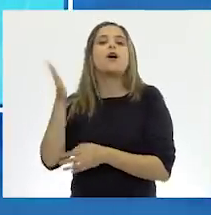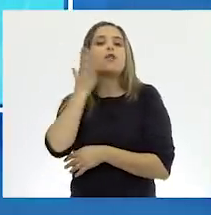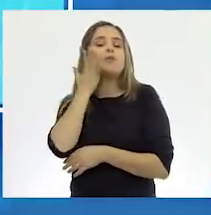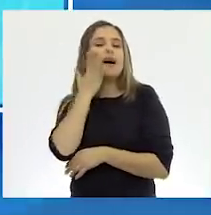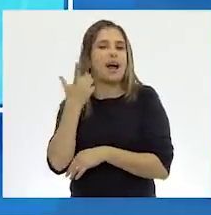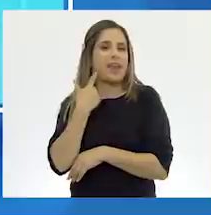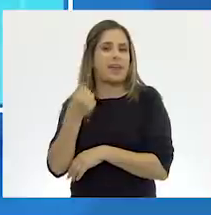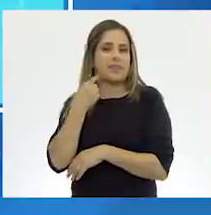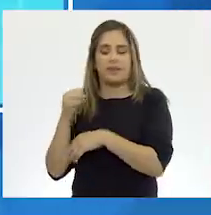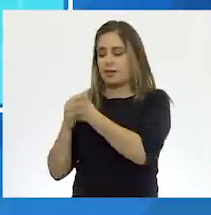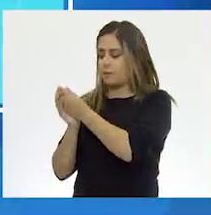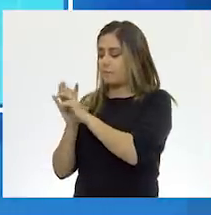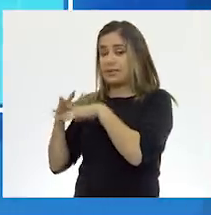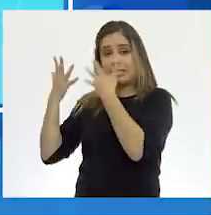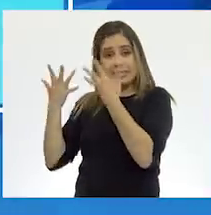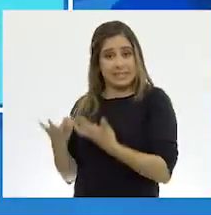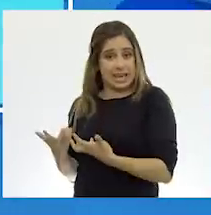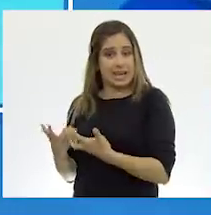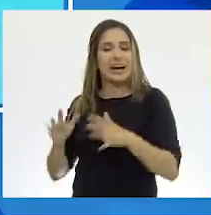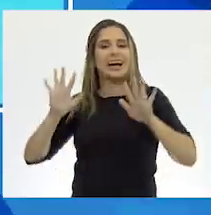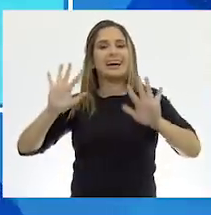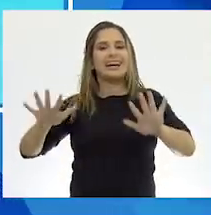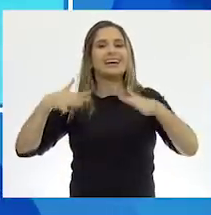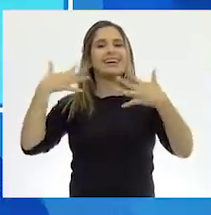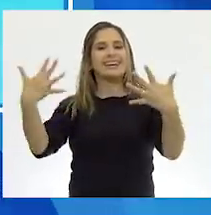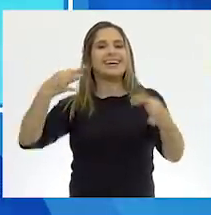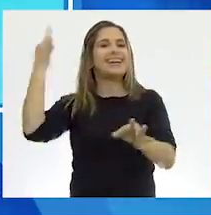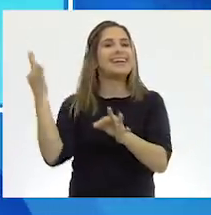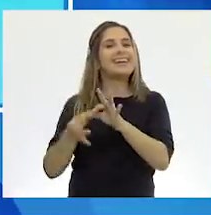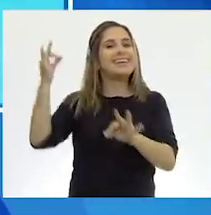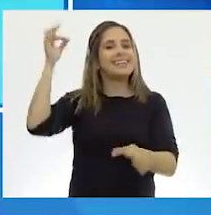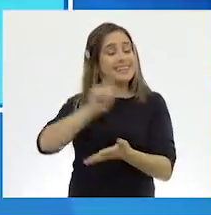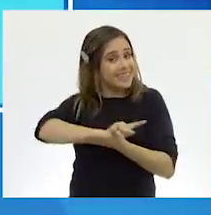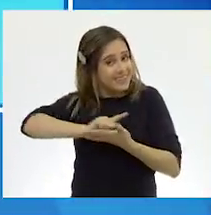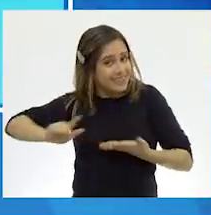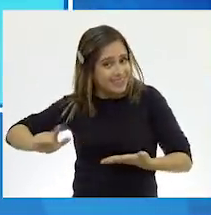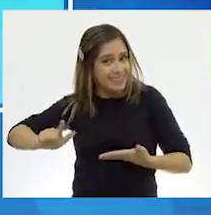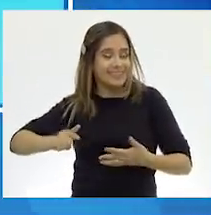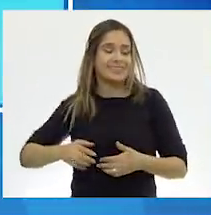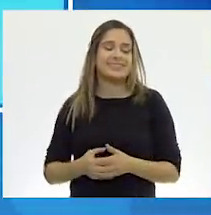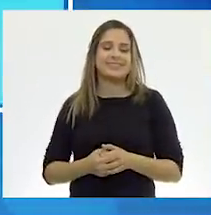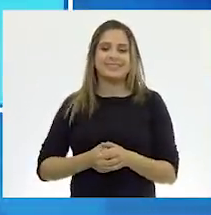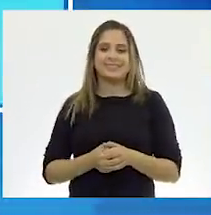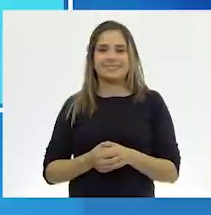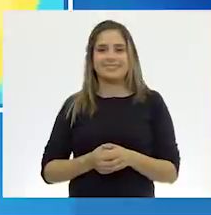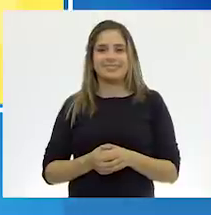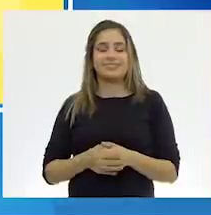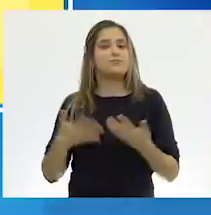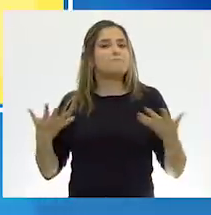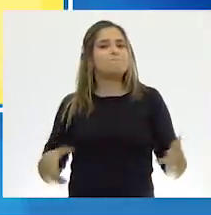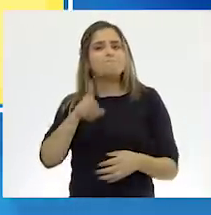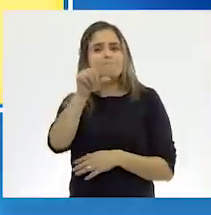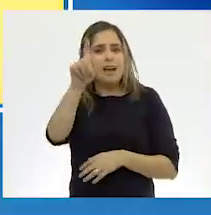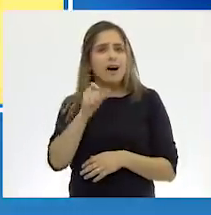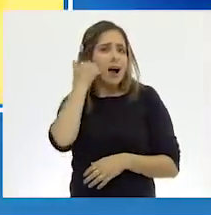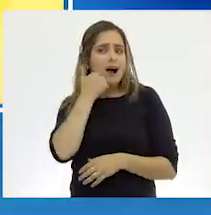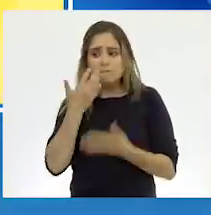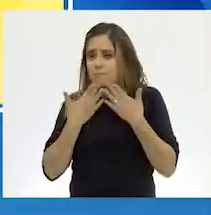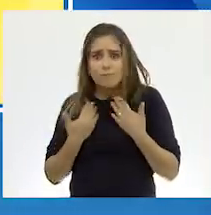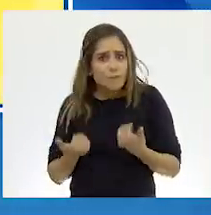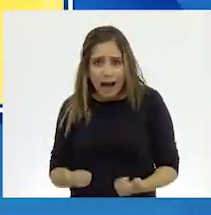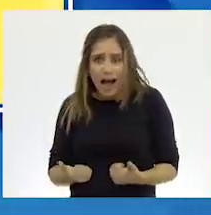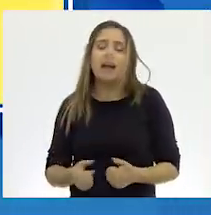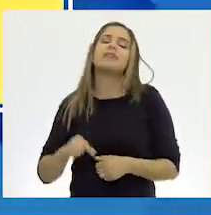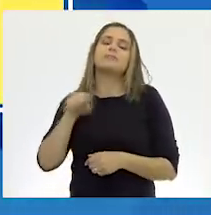Sécalas con una toalla. ¡Y listo! ¡Tus manos están limpias! Si no tienes agua y jabón,